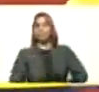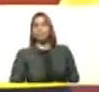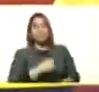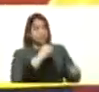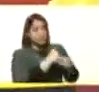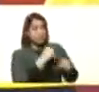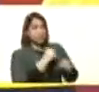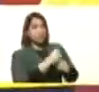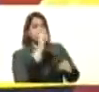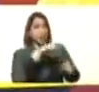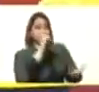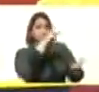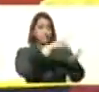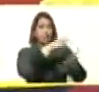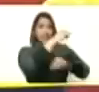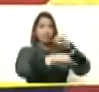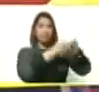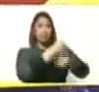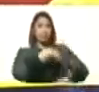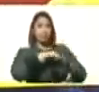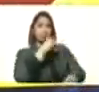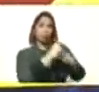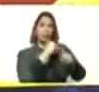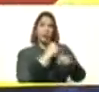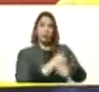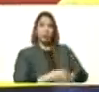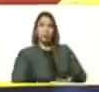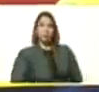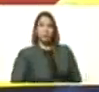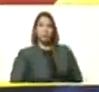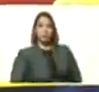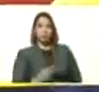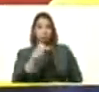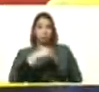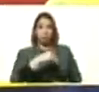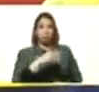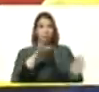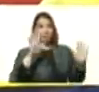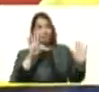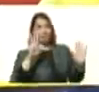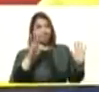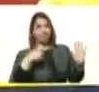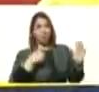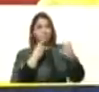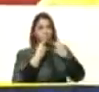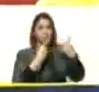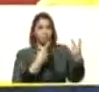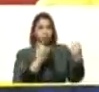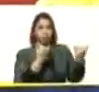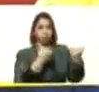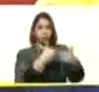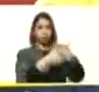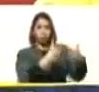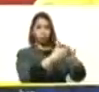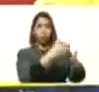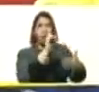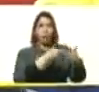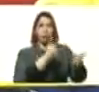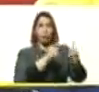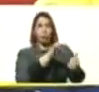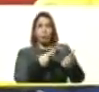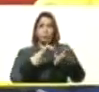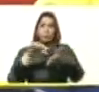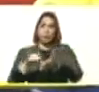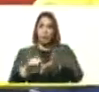presencia internacional, que estamos trabajando, que además, pues, le adelanto la primicia, vendrían algunas centrales